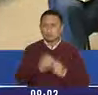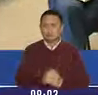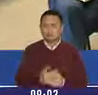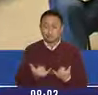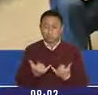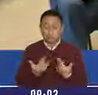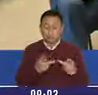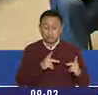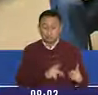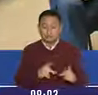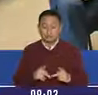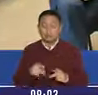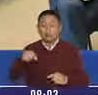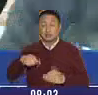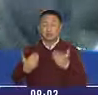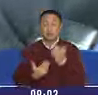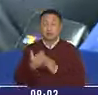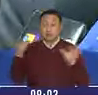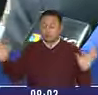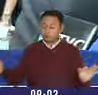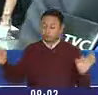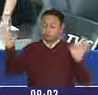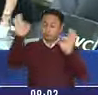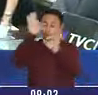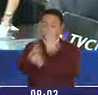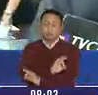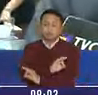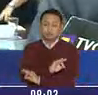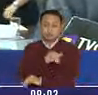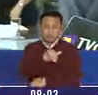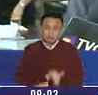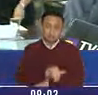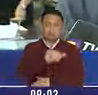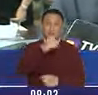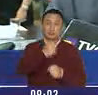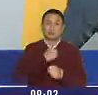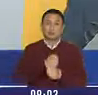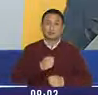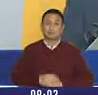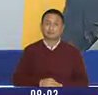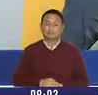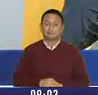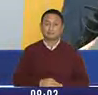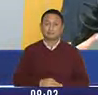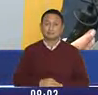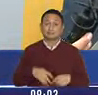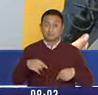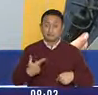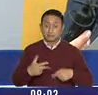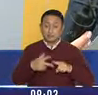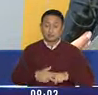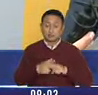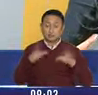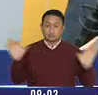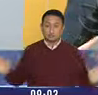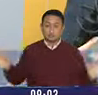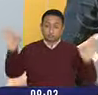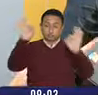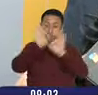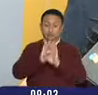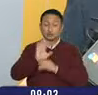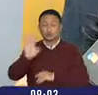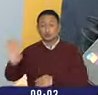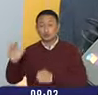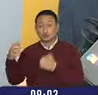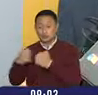el terreno para que su sucesor Juan Carlos Larrea asuma funciones. Hemos comenzado ya la transición. El equipo de